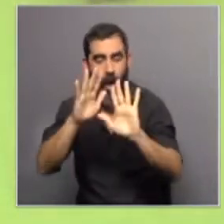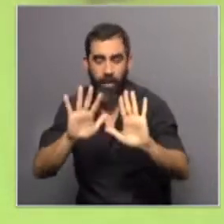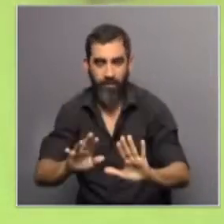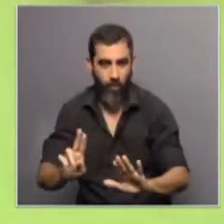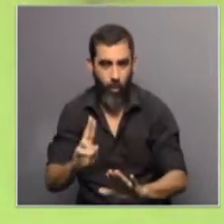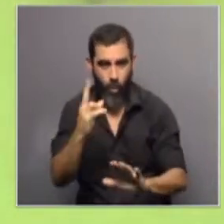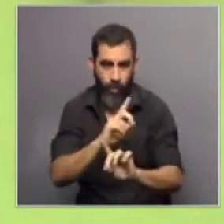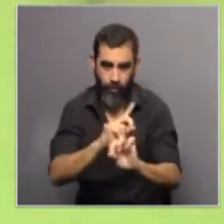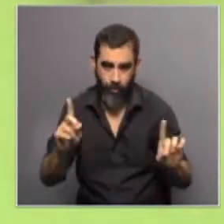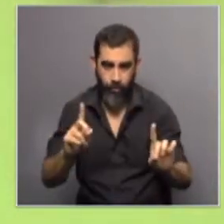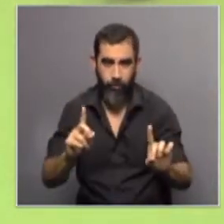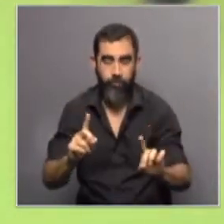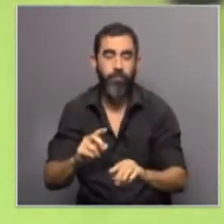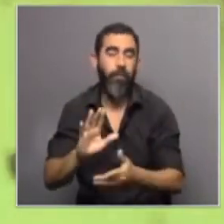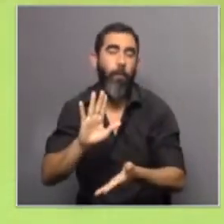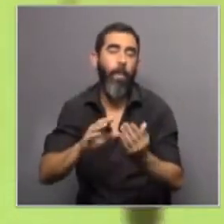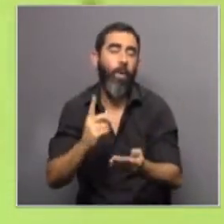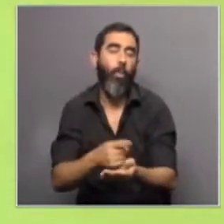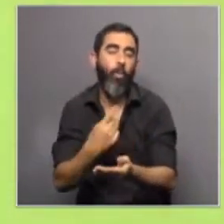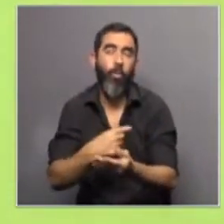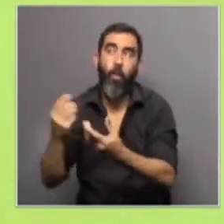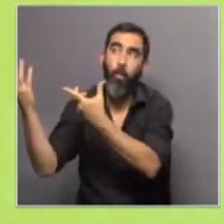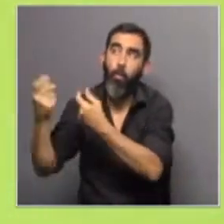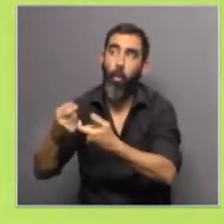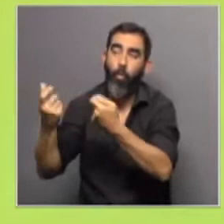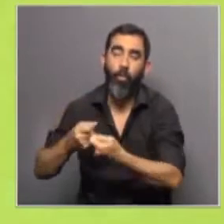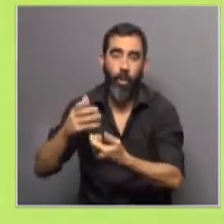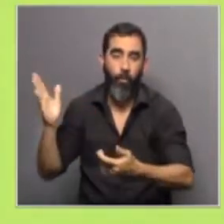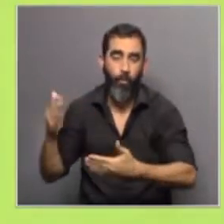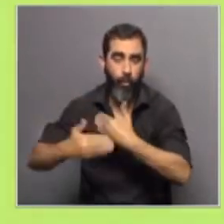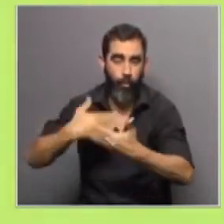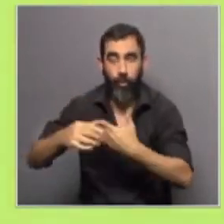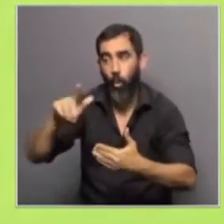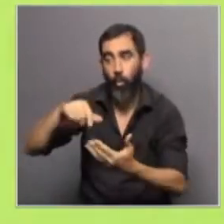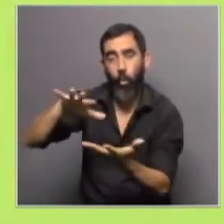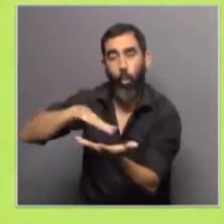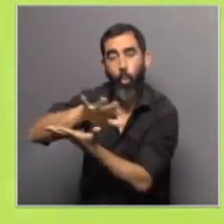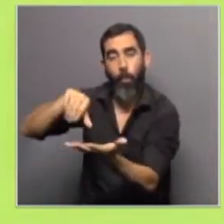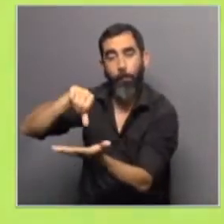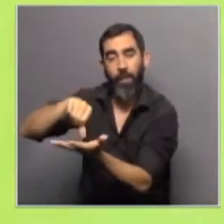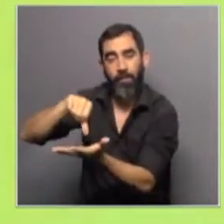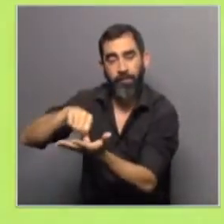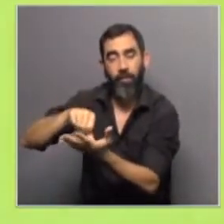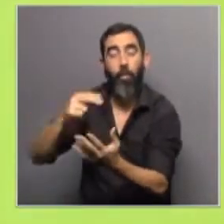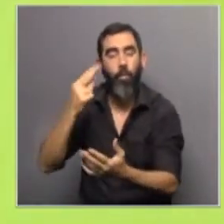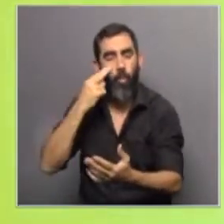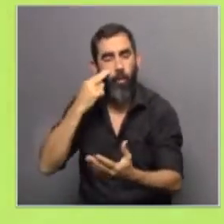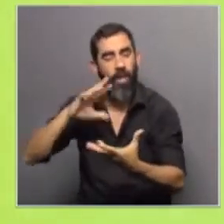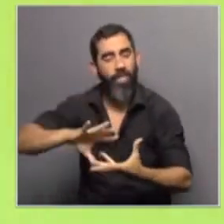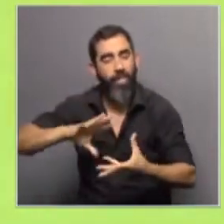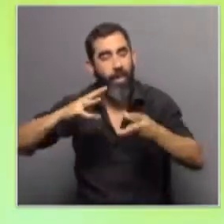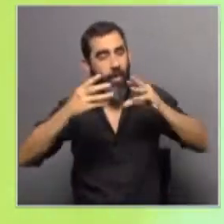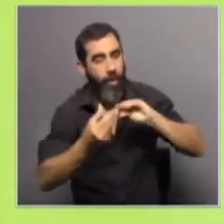nuestro país. Más habituado a importar procesos generados en otras regiones del mundo con frecuentes problemas de